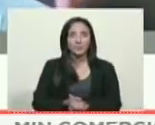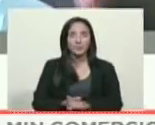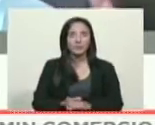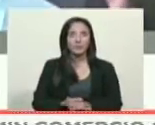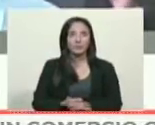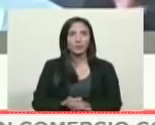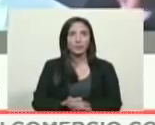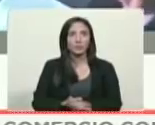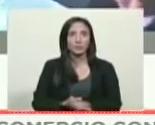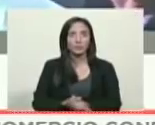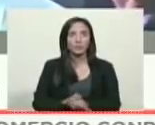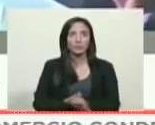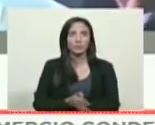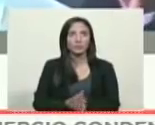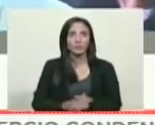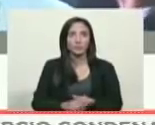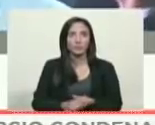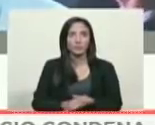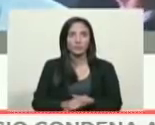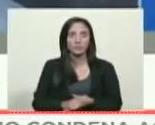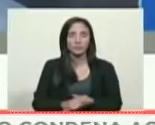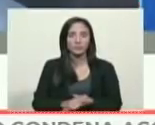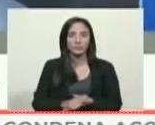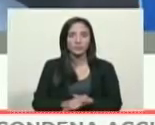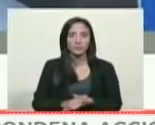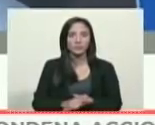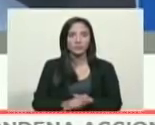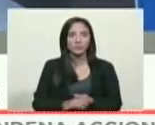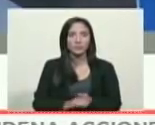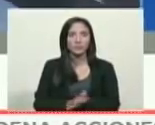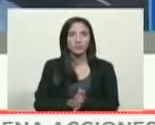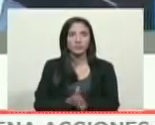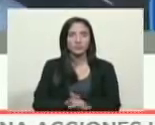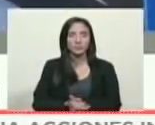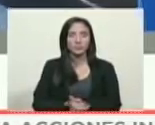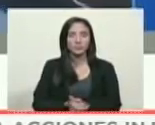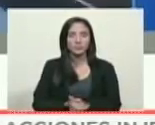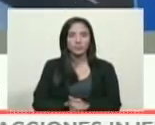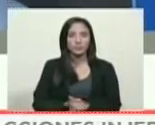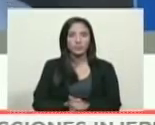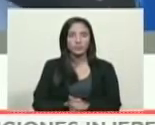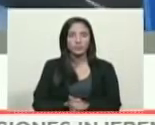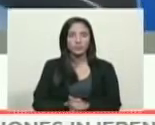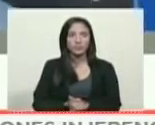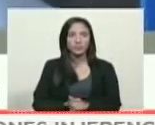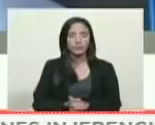pero usted es evangélico, señor Marrero. No puede mentir. No puede mentir.